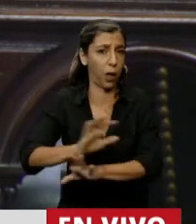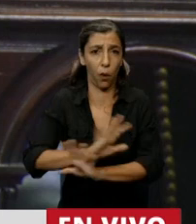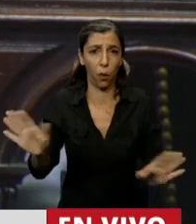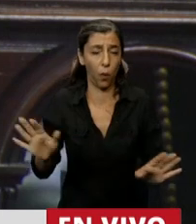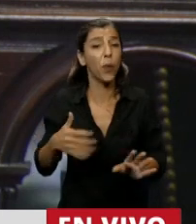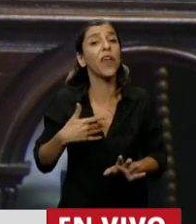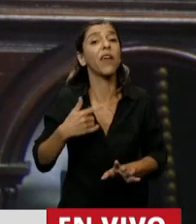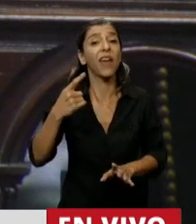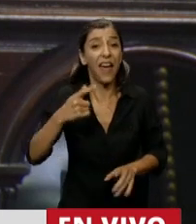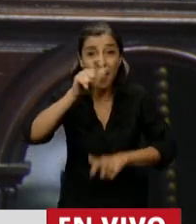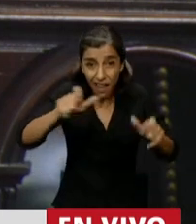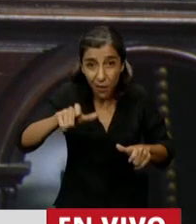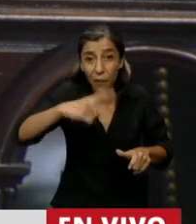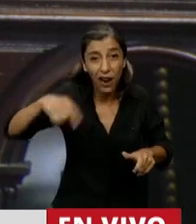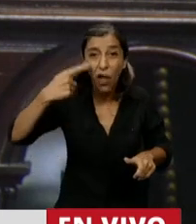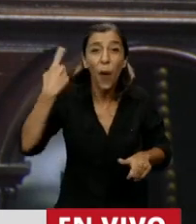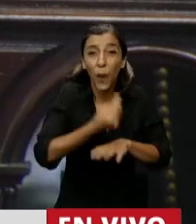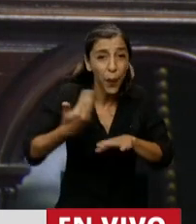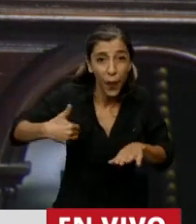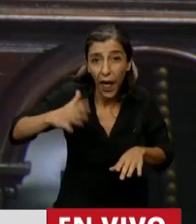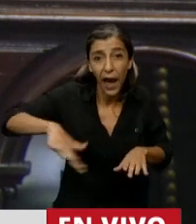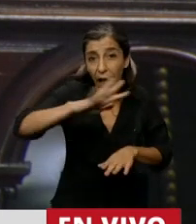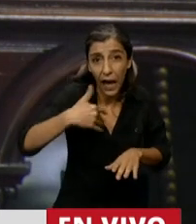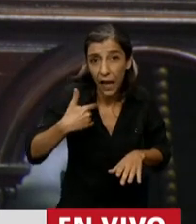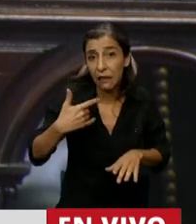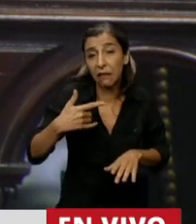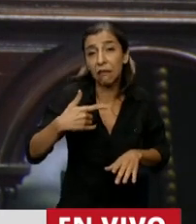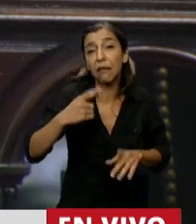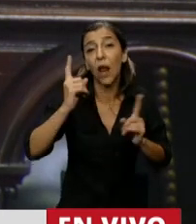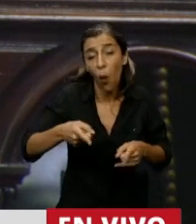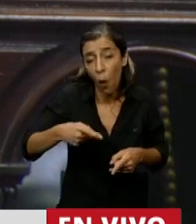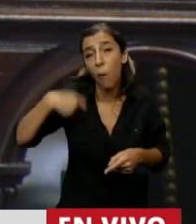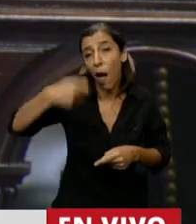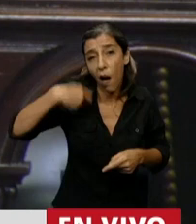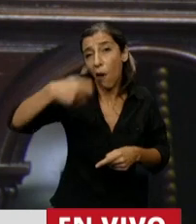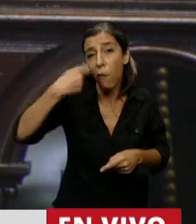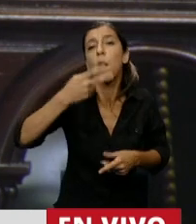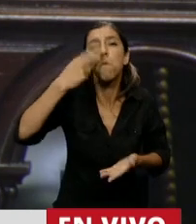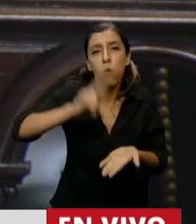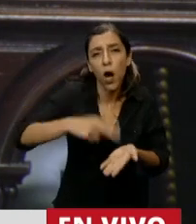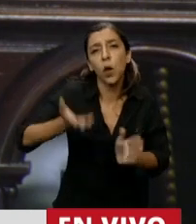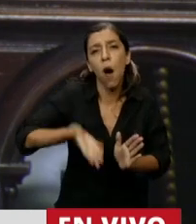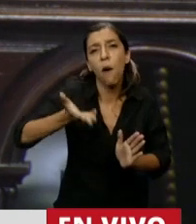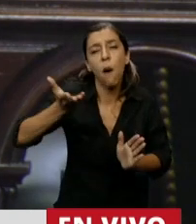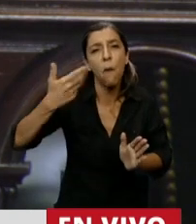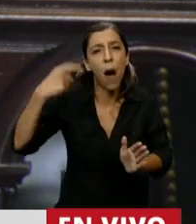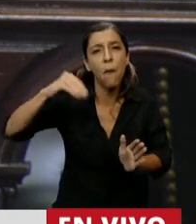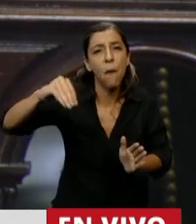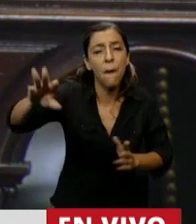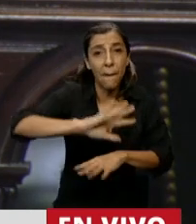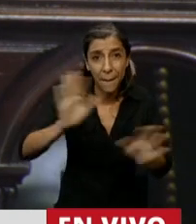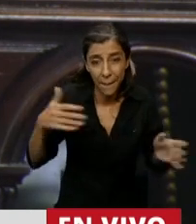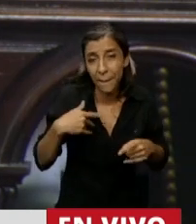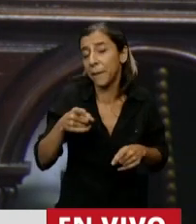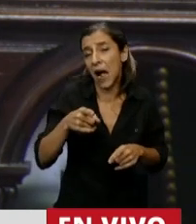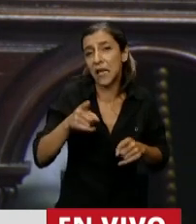mayoría de los argentinos productivos que van a tener que seguir pagando cada vez más impuestos para sostener